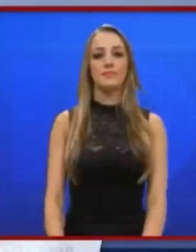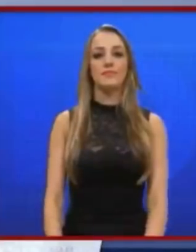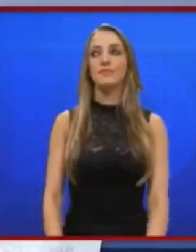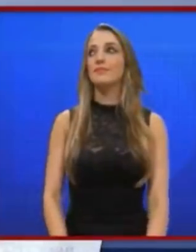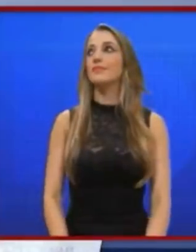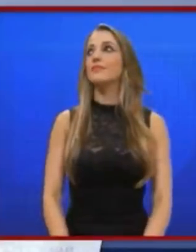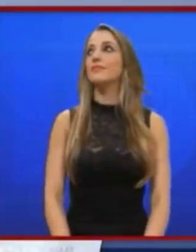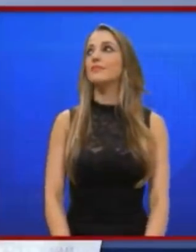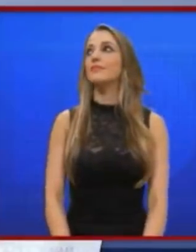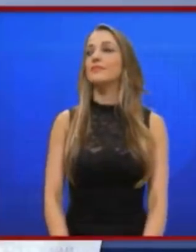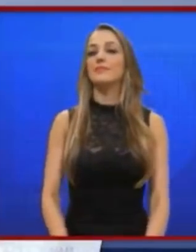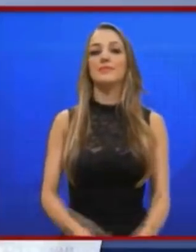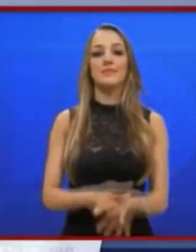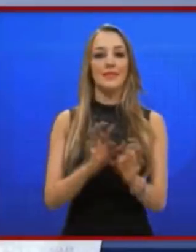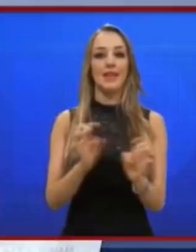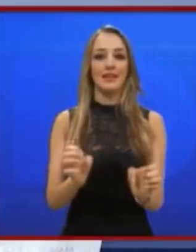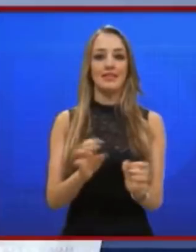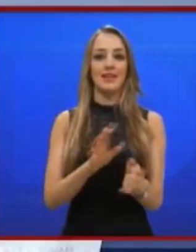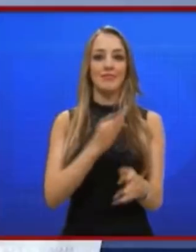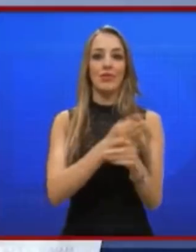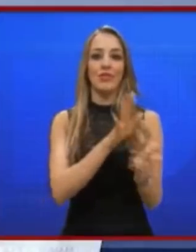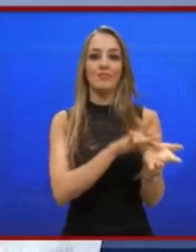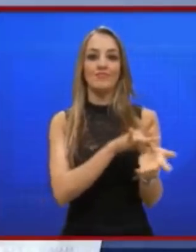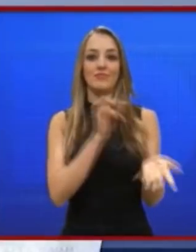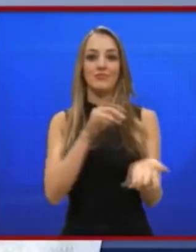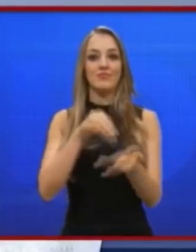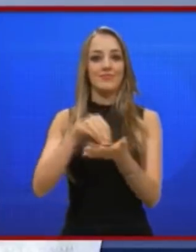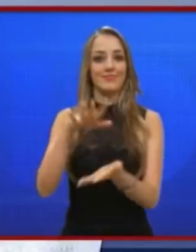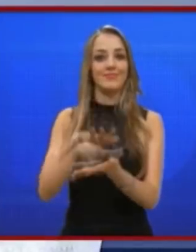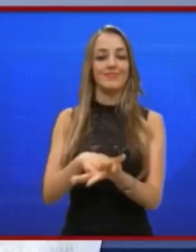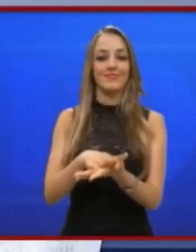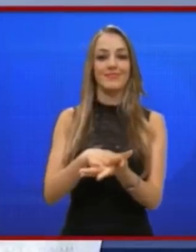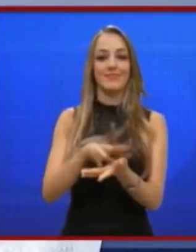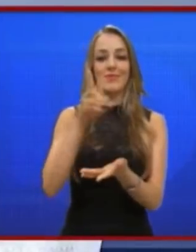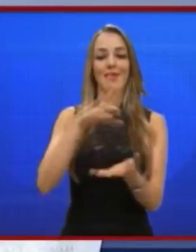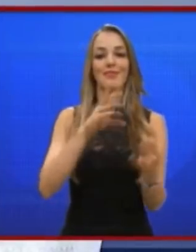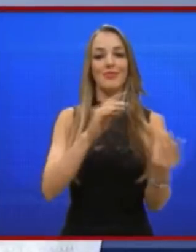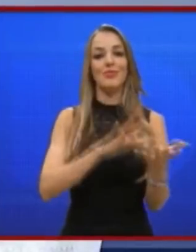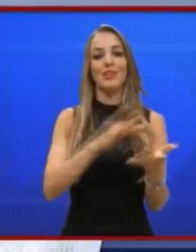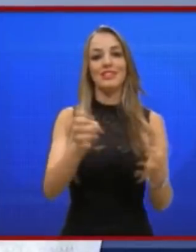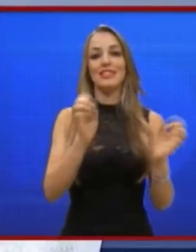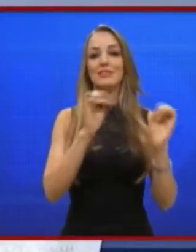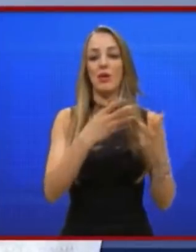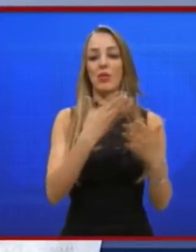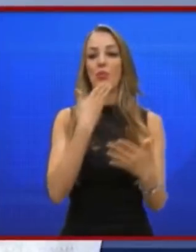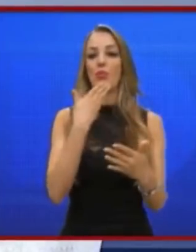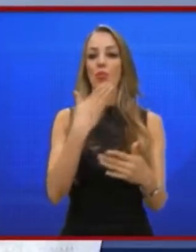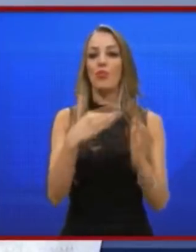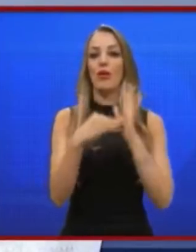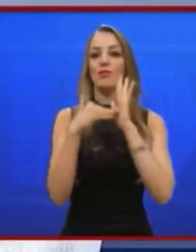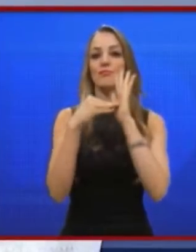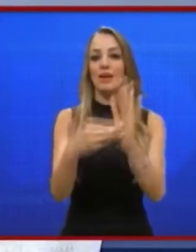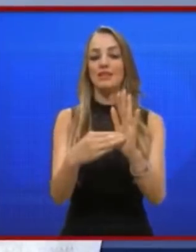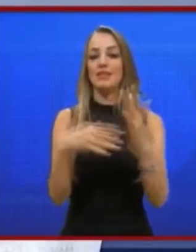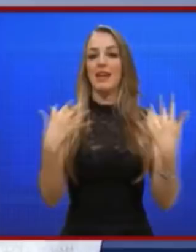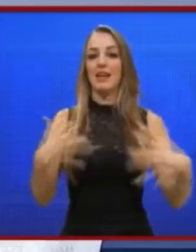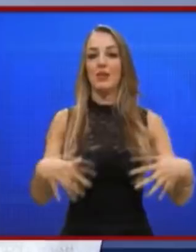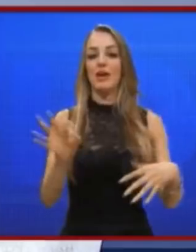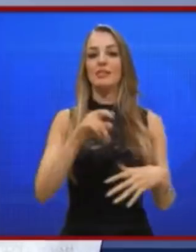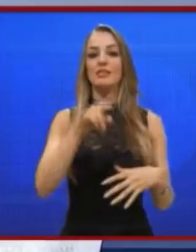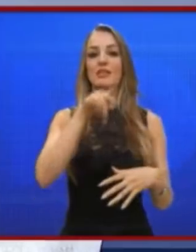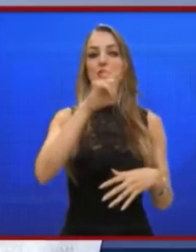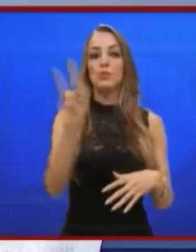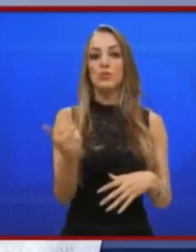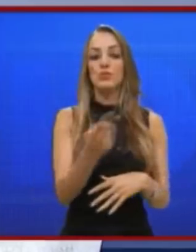Ahí está. Ya estamos, ya ahí estamos. Está. Gracias, Mago, por estar con nosotros. Oye, qué buen mensaje, ¿no? Así es. Si le cayó el 20 a